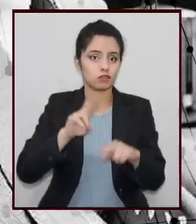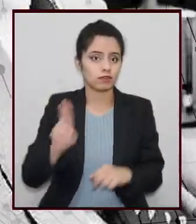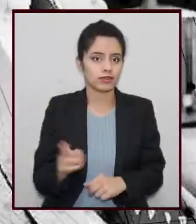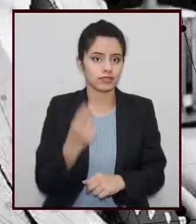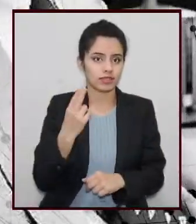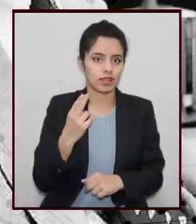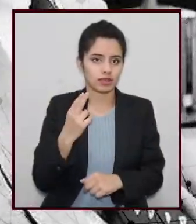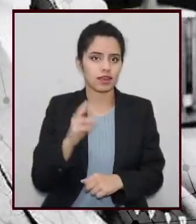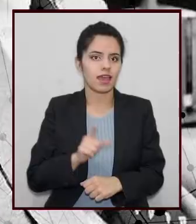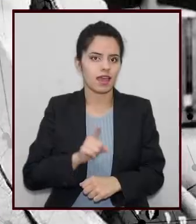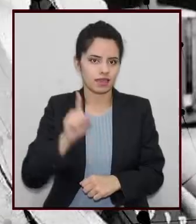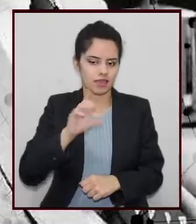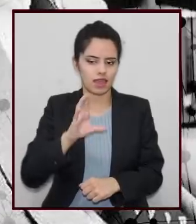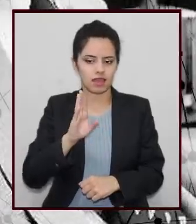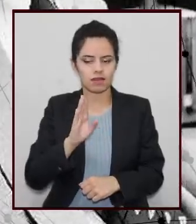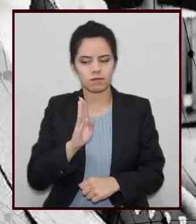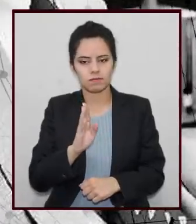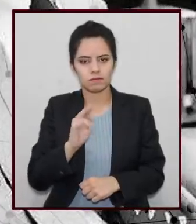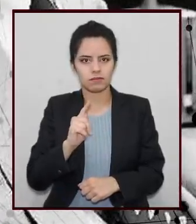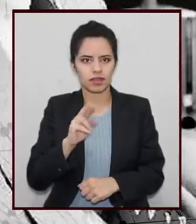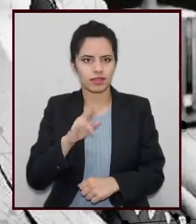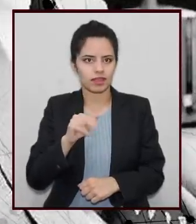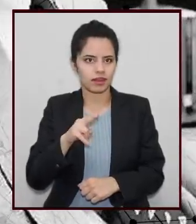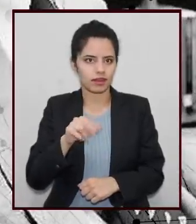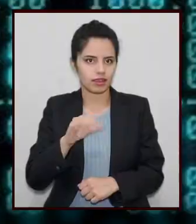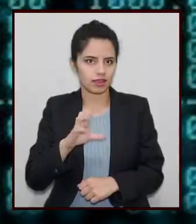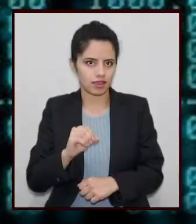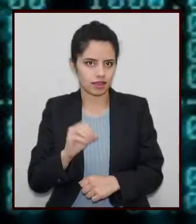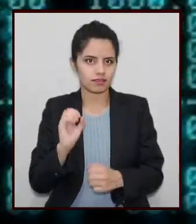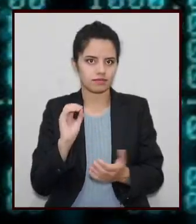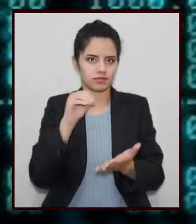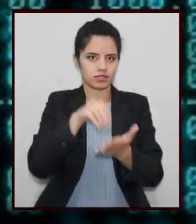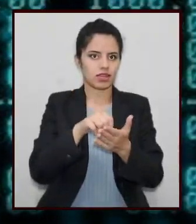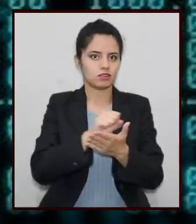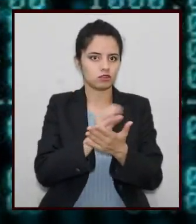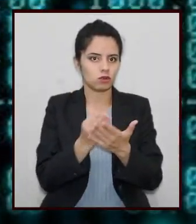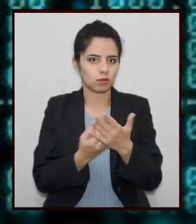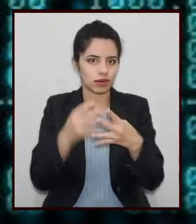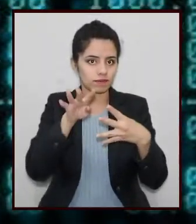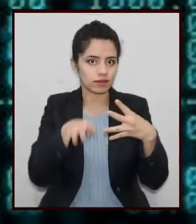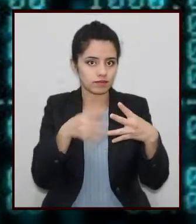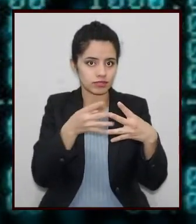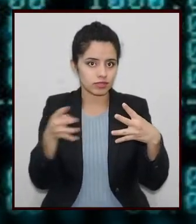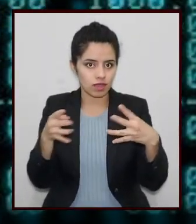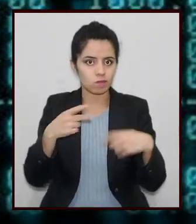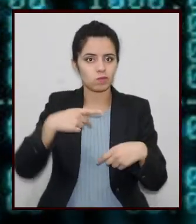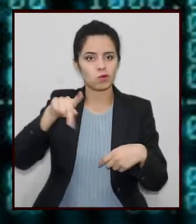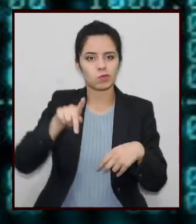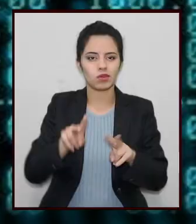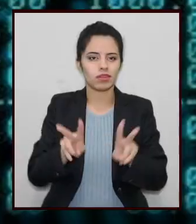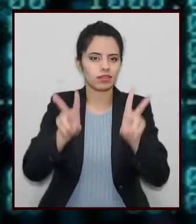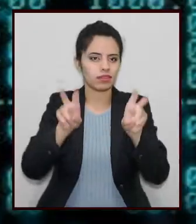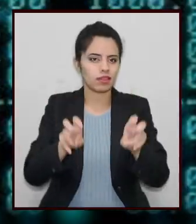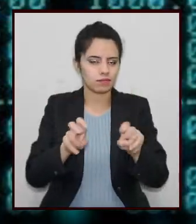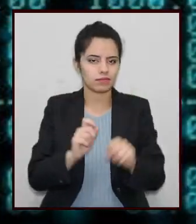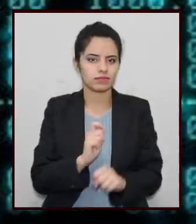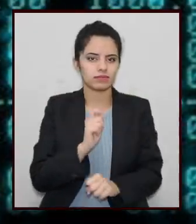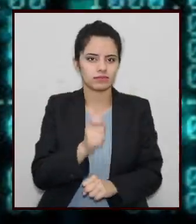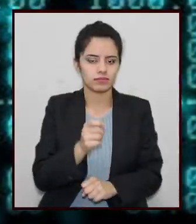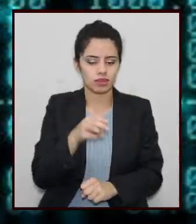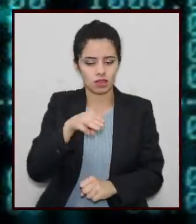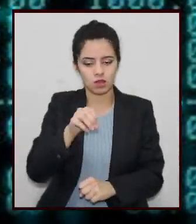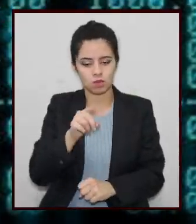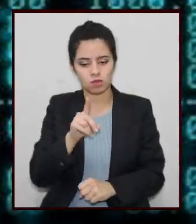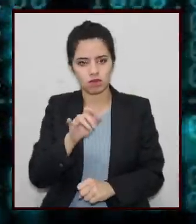Universidad de Columbia Británica, Richard Matesich, introdujo el concepto del software de hoja de cálculo en su artículo llamado